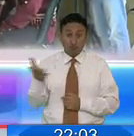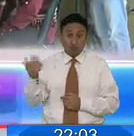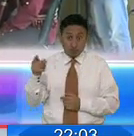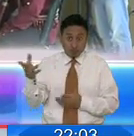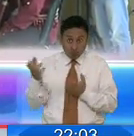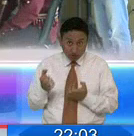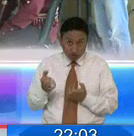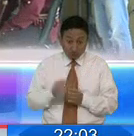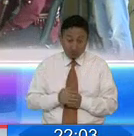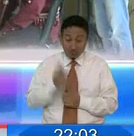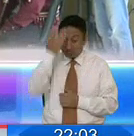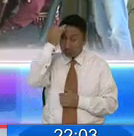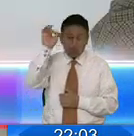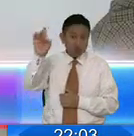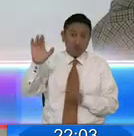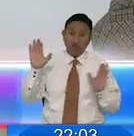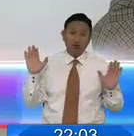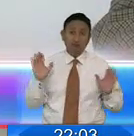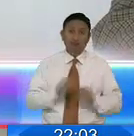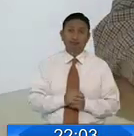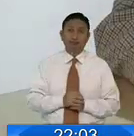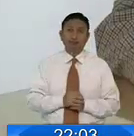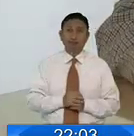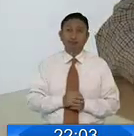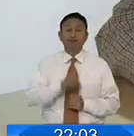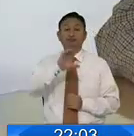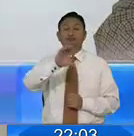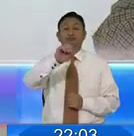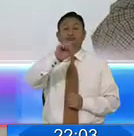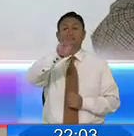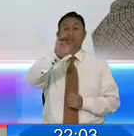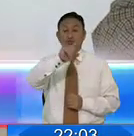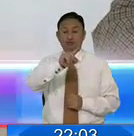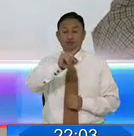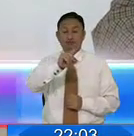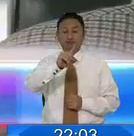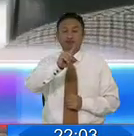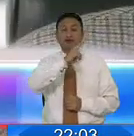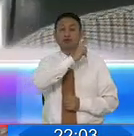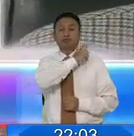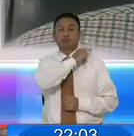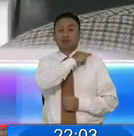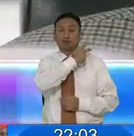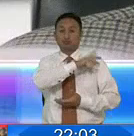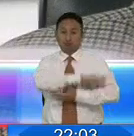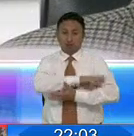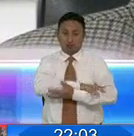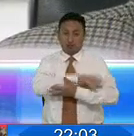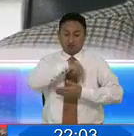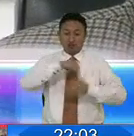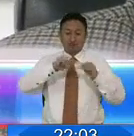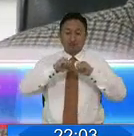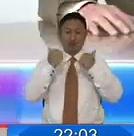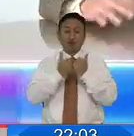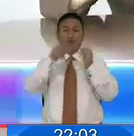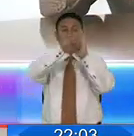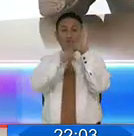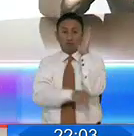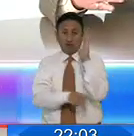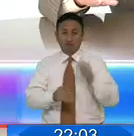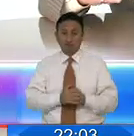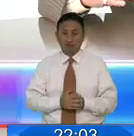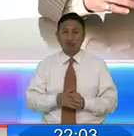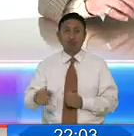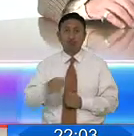es voluntad de ellos fausto como coronel en servicio pasivo del ejército y actual asambleísta parlamentario se muestra